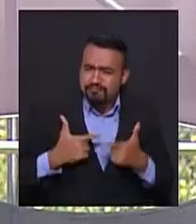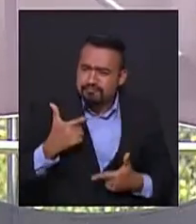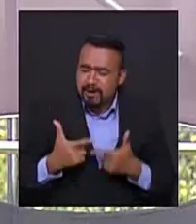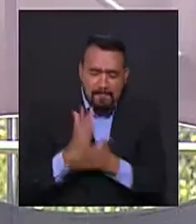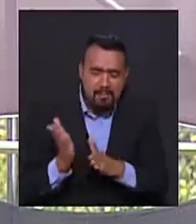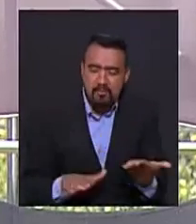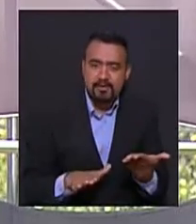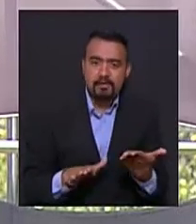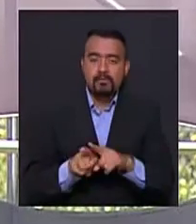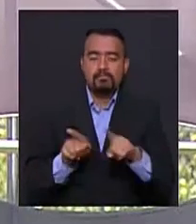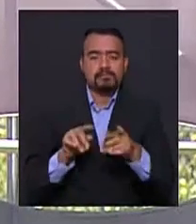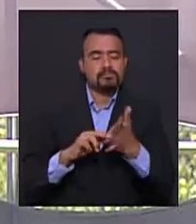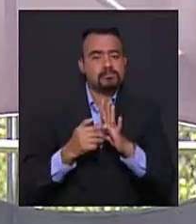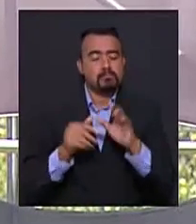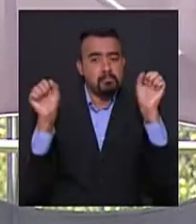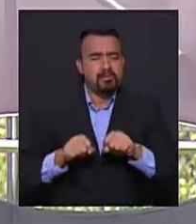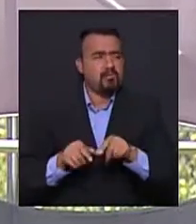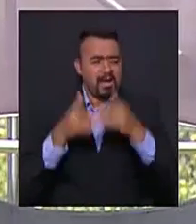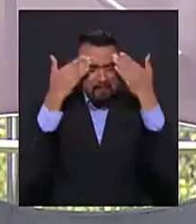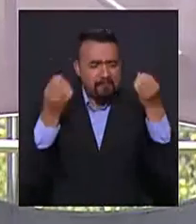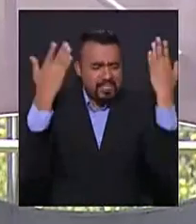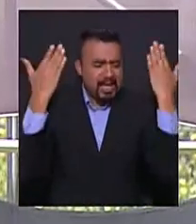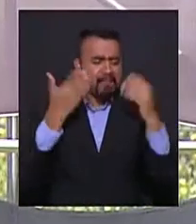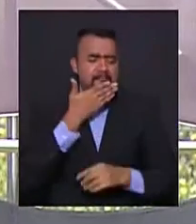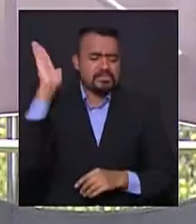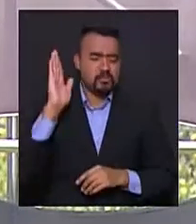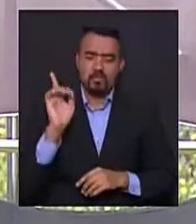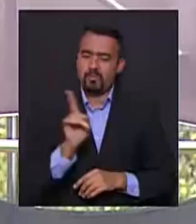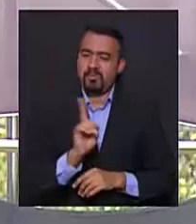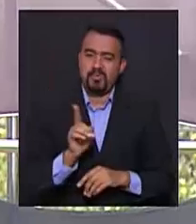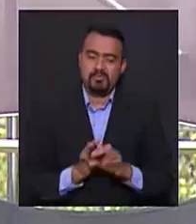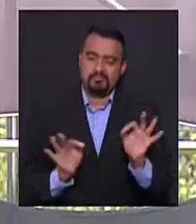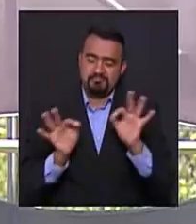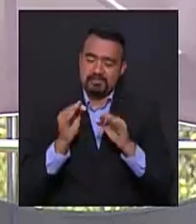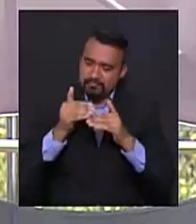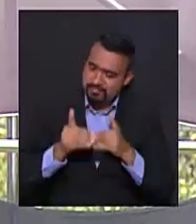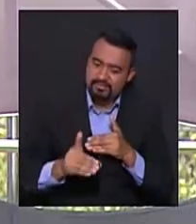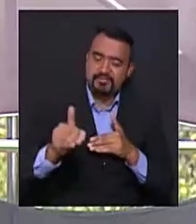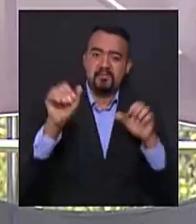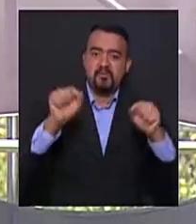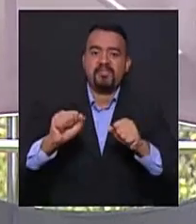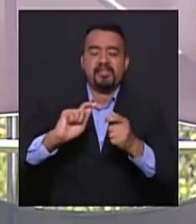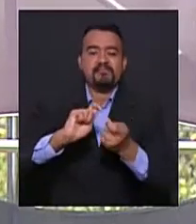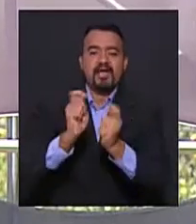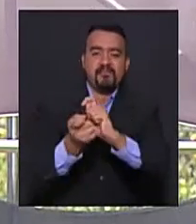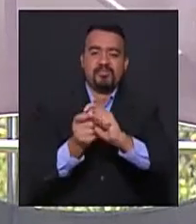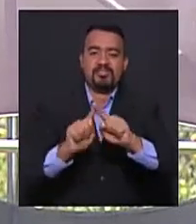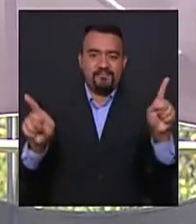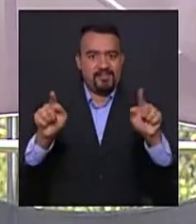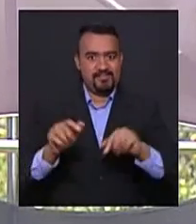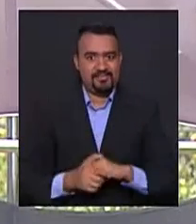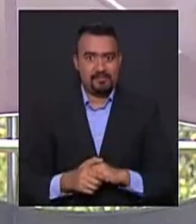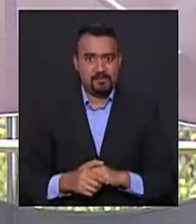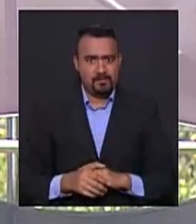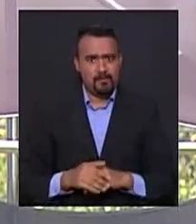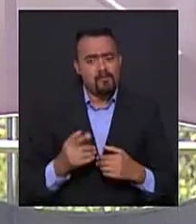y decirles que estamos a tiempo de hacer justicia. Sé que juntos podemos lograrlo porque nuestra resistencia es más